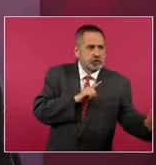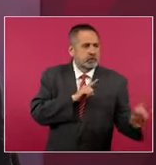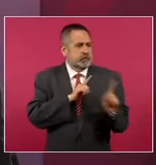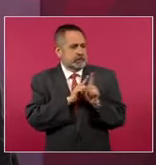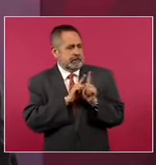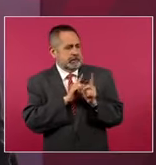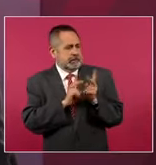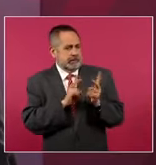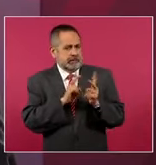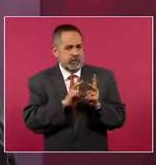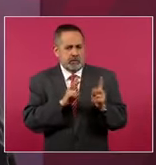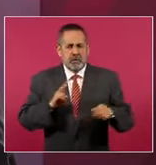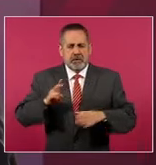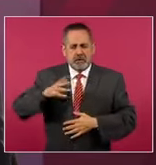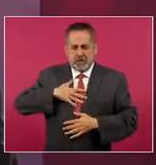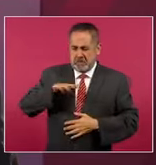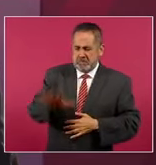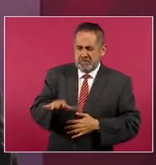y teléfono